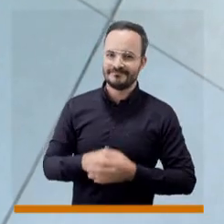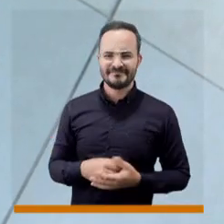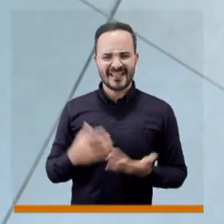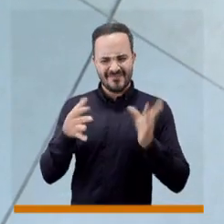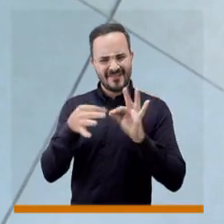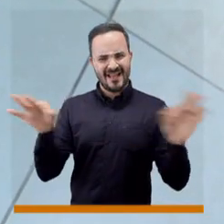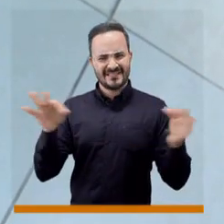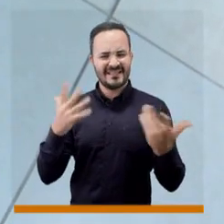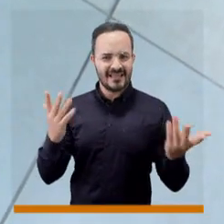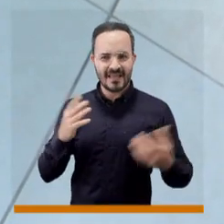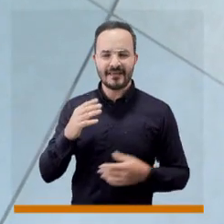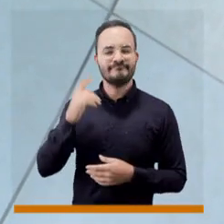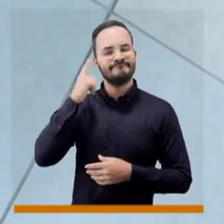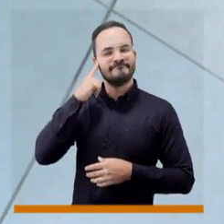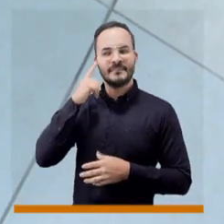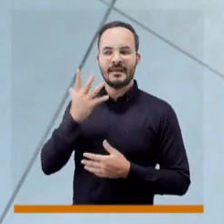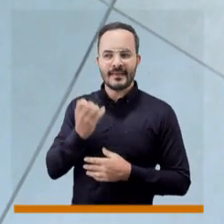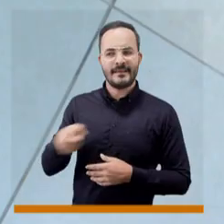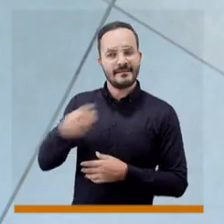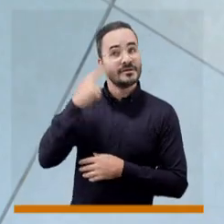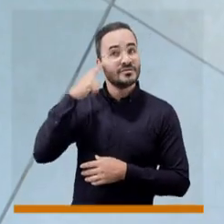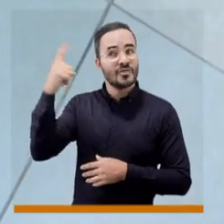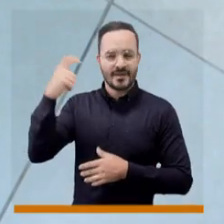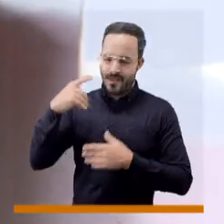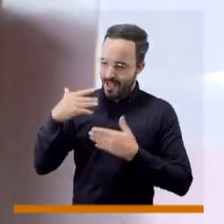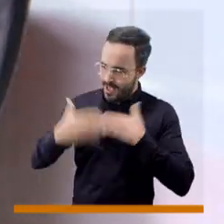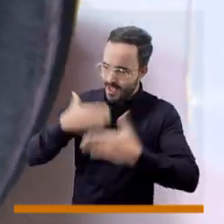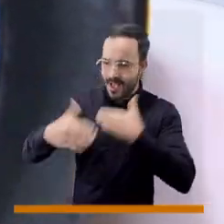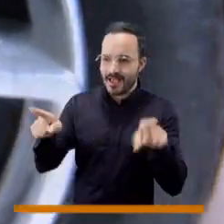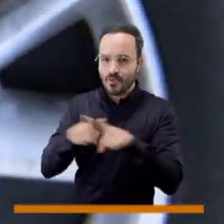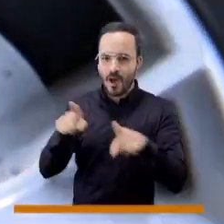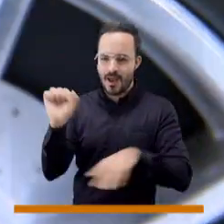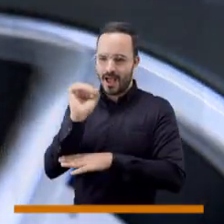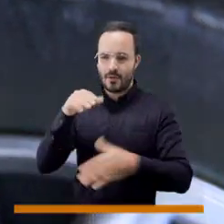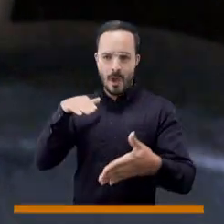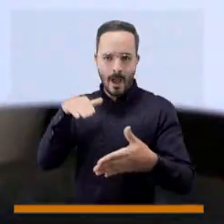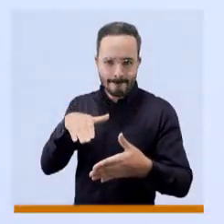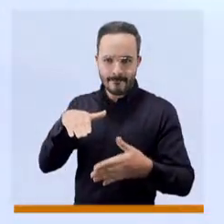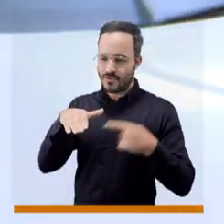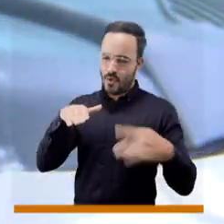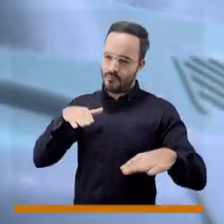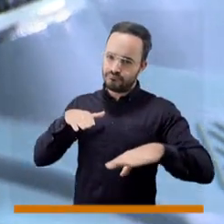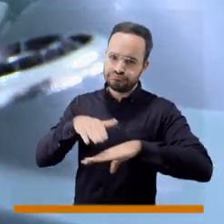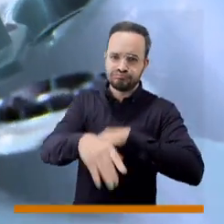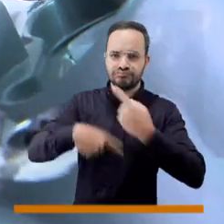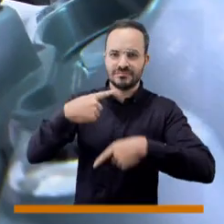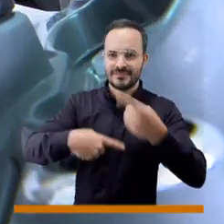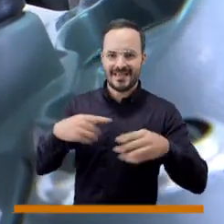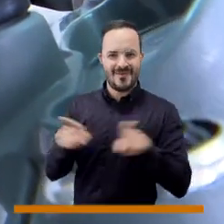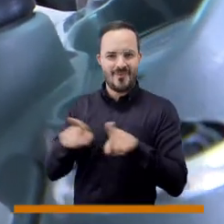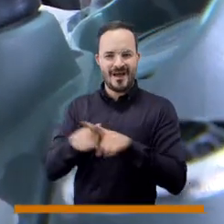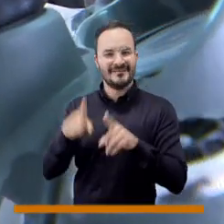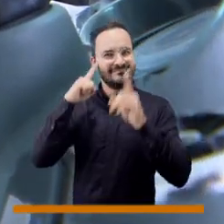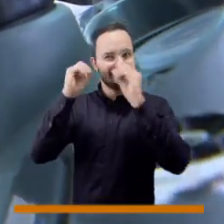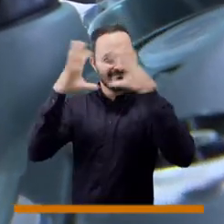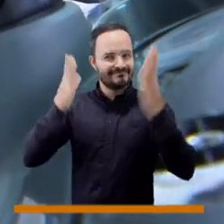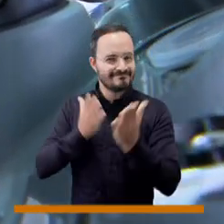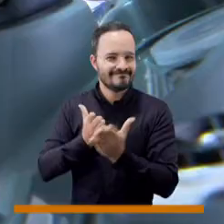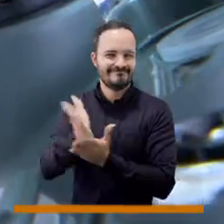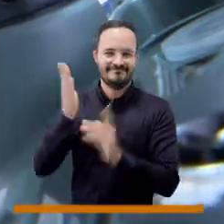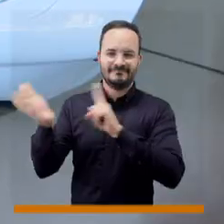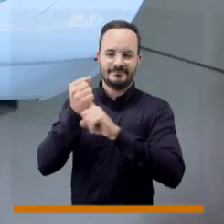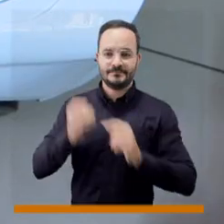de Go Baby Go es: pongamos a rodar los sueños. ¿Qué tipos de niños están beneficiando a través de esta iniciativa? Son niños